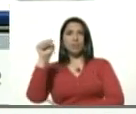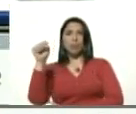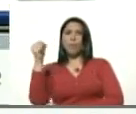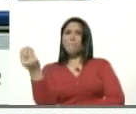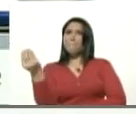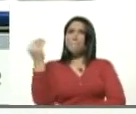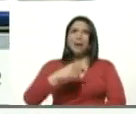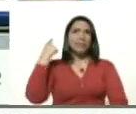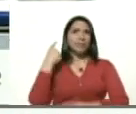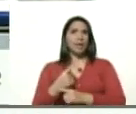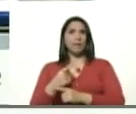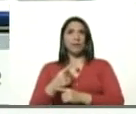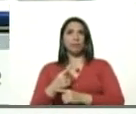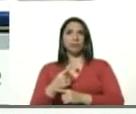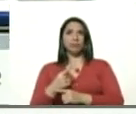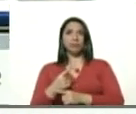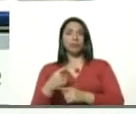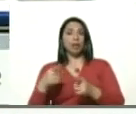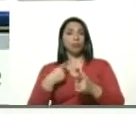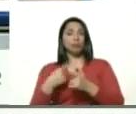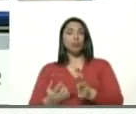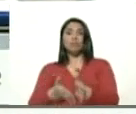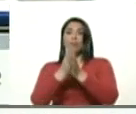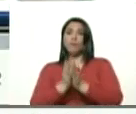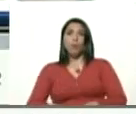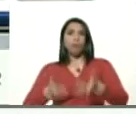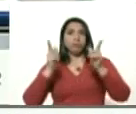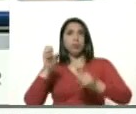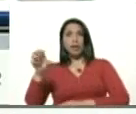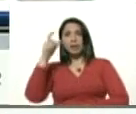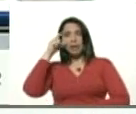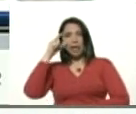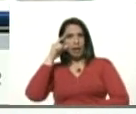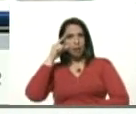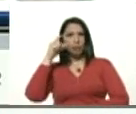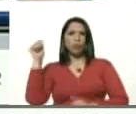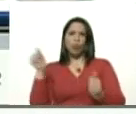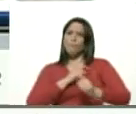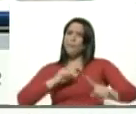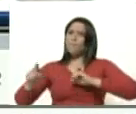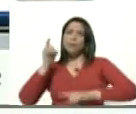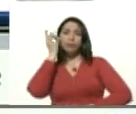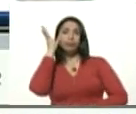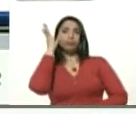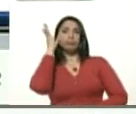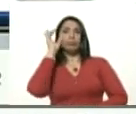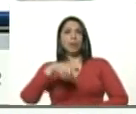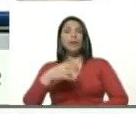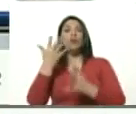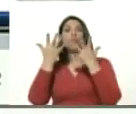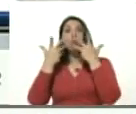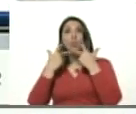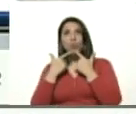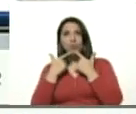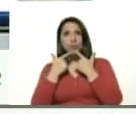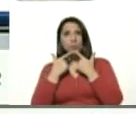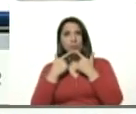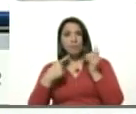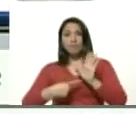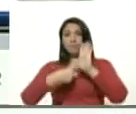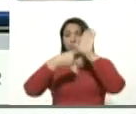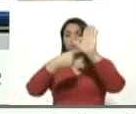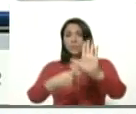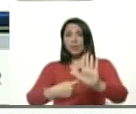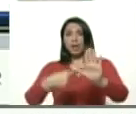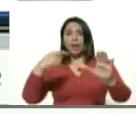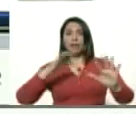¿verdad? Por eso procede Ernesto con dinamismo, creatividad y colorido a la presentación de estas